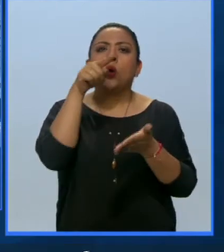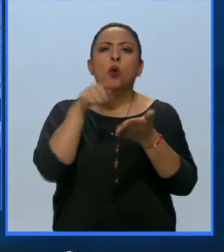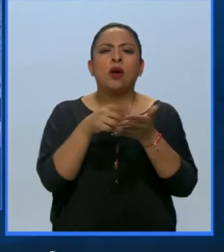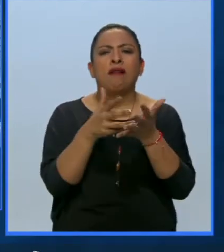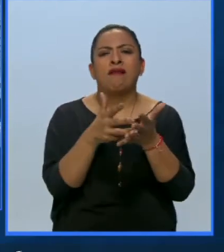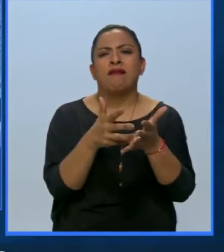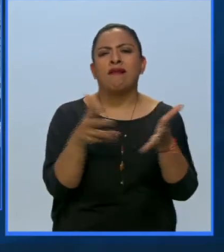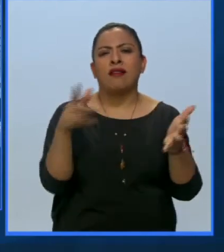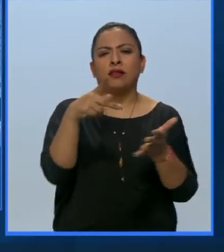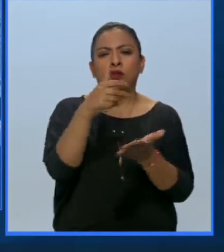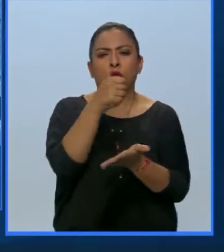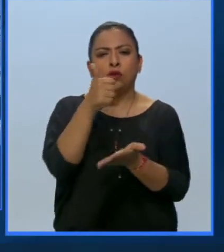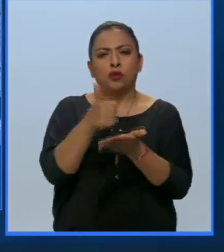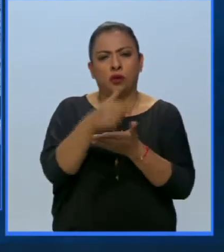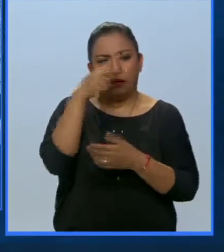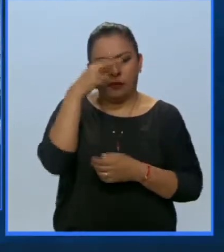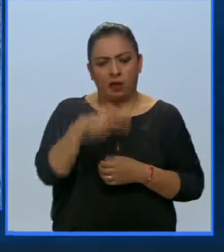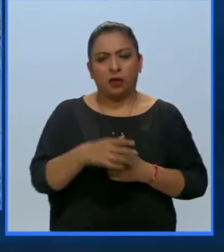cultural del país.